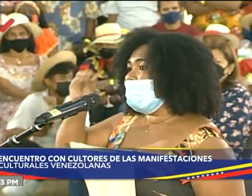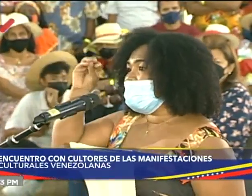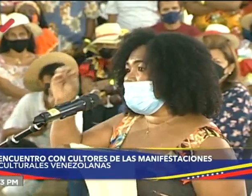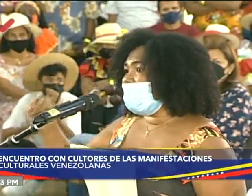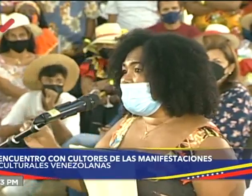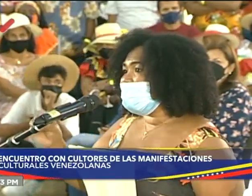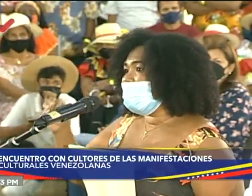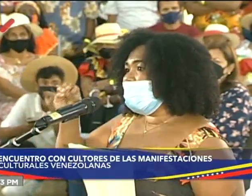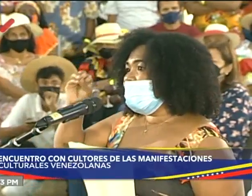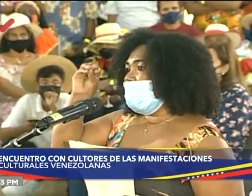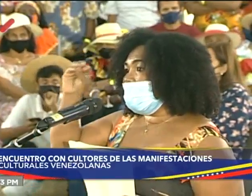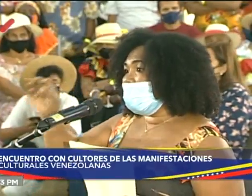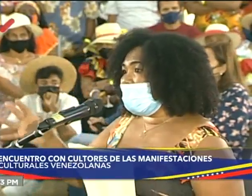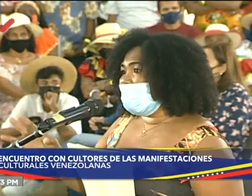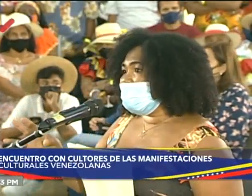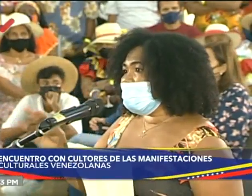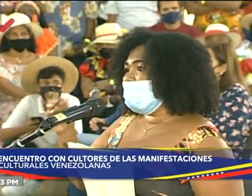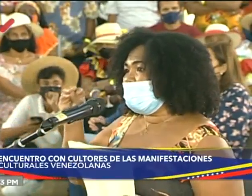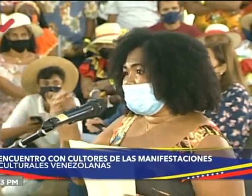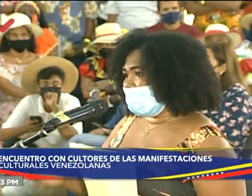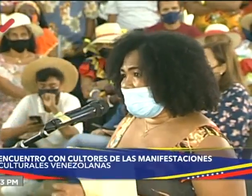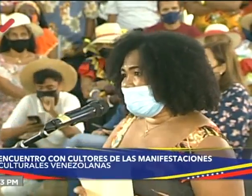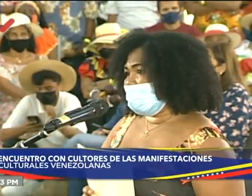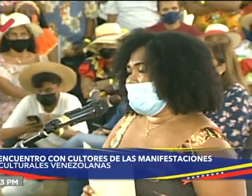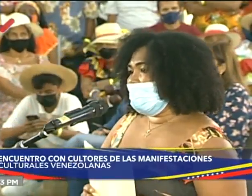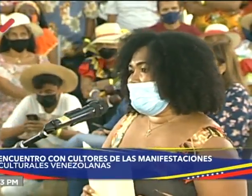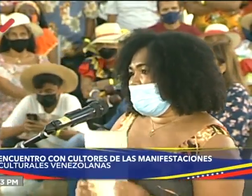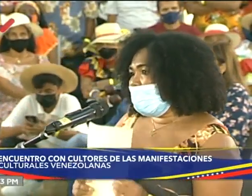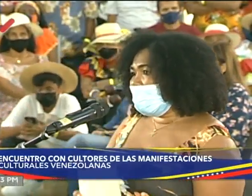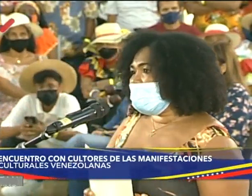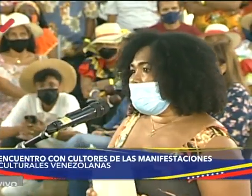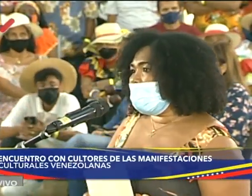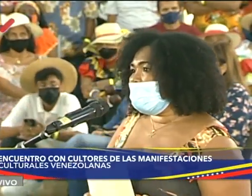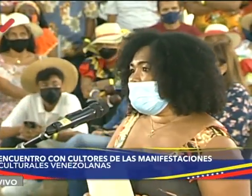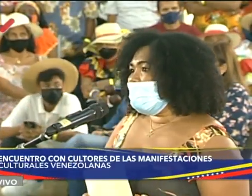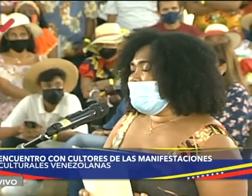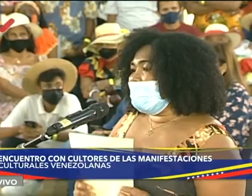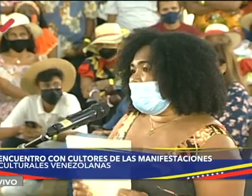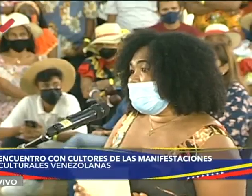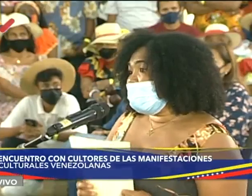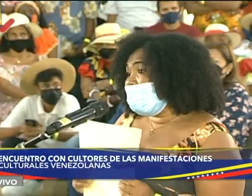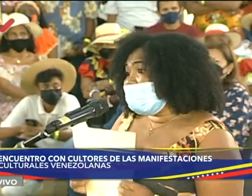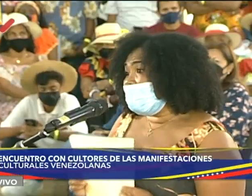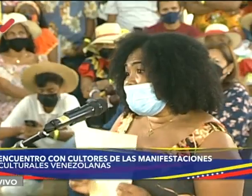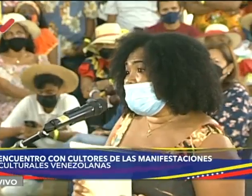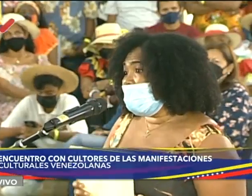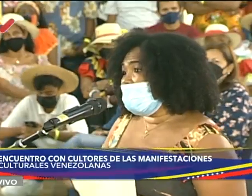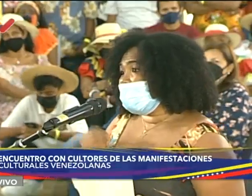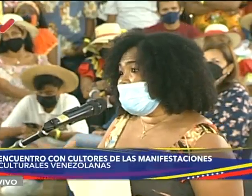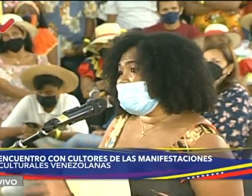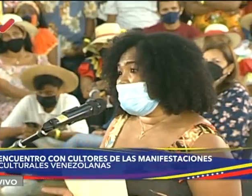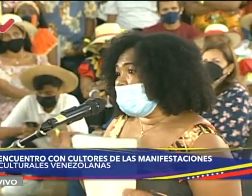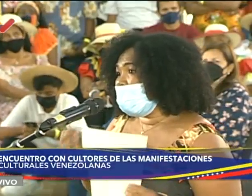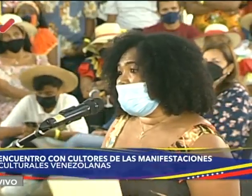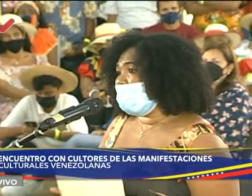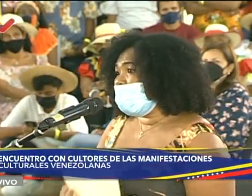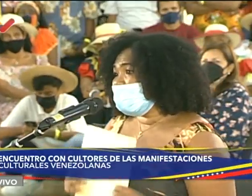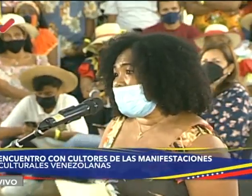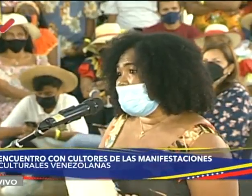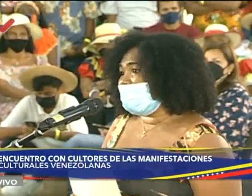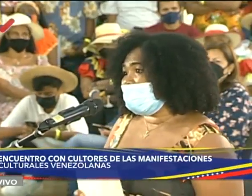instancias nacionales, regionales, municipales. Queremos pedir su apoyo y quiero solicitarle algo más. Yo soy así